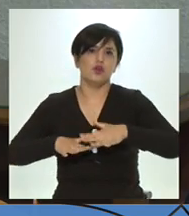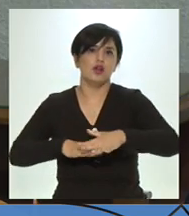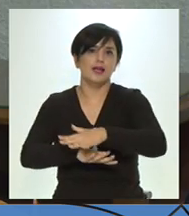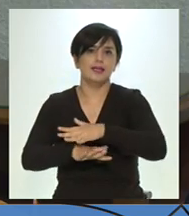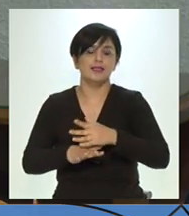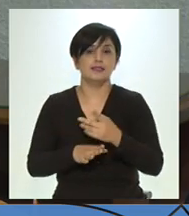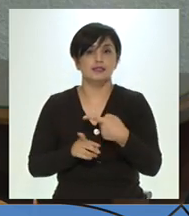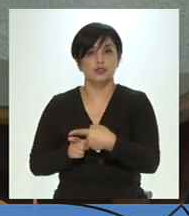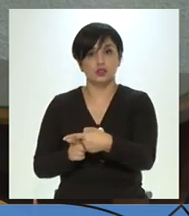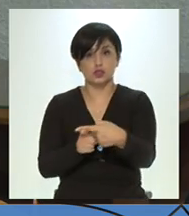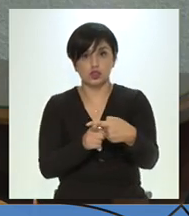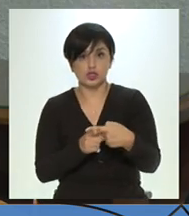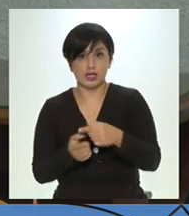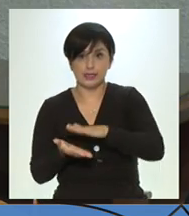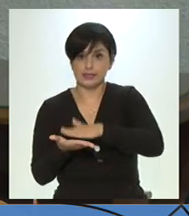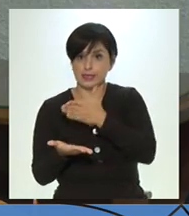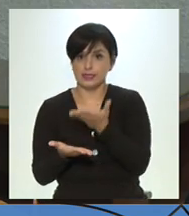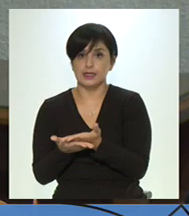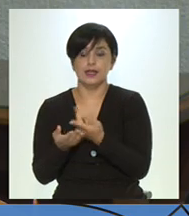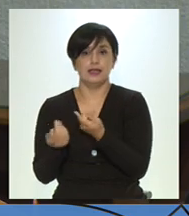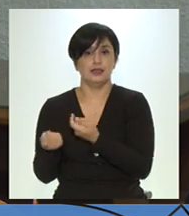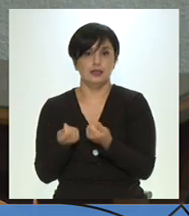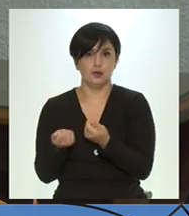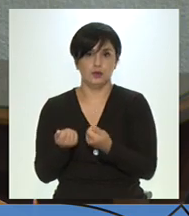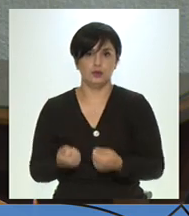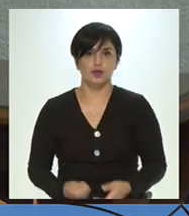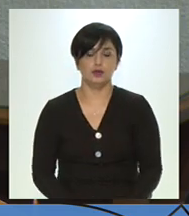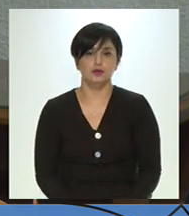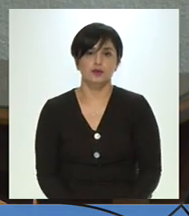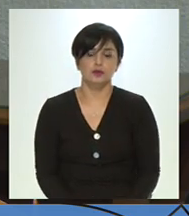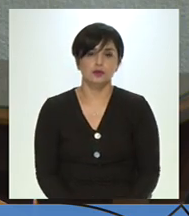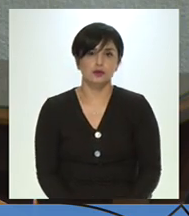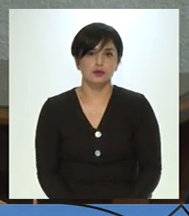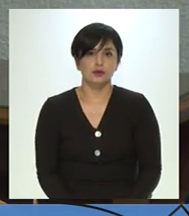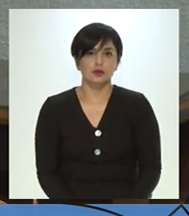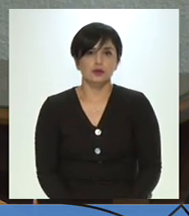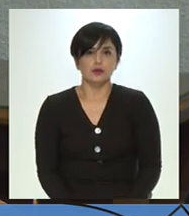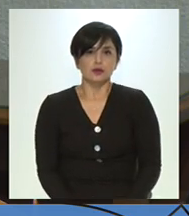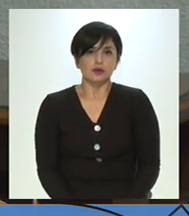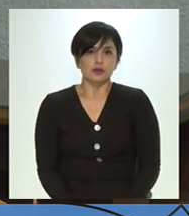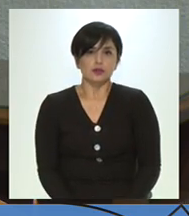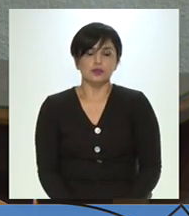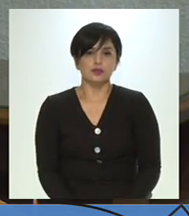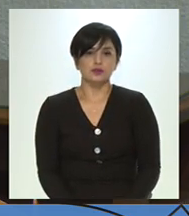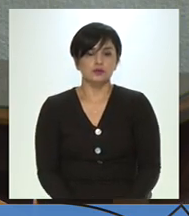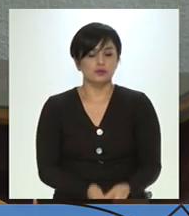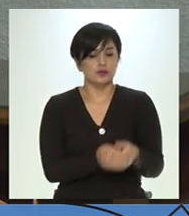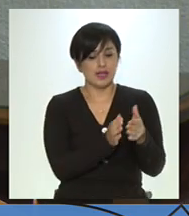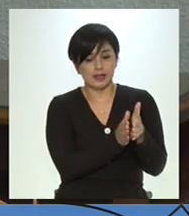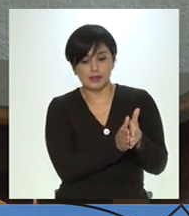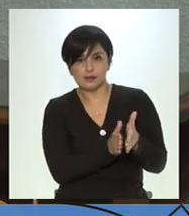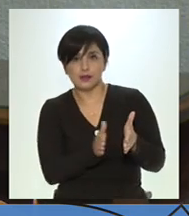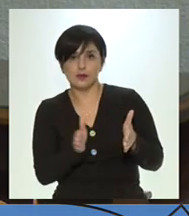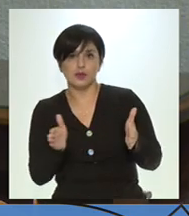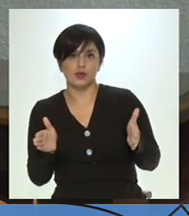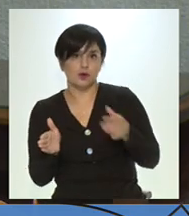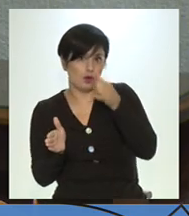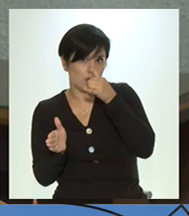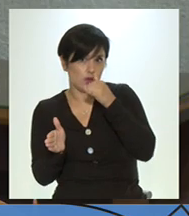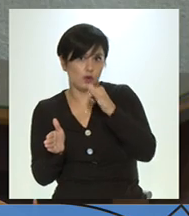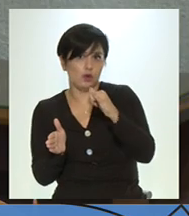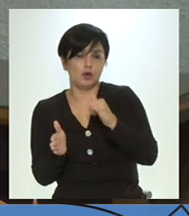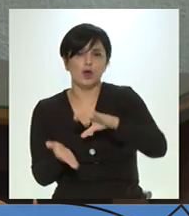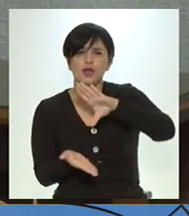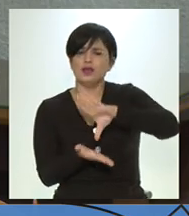dejado muy golpeados durante este tiempo en este periodo el país se ha visto fuertemente